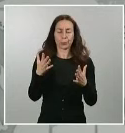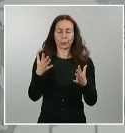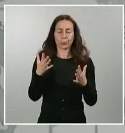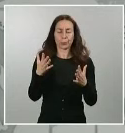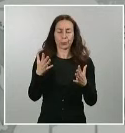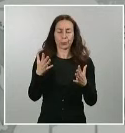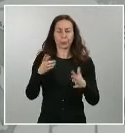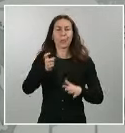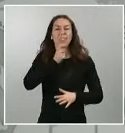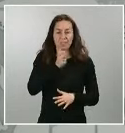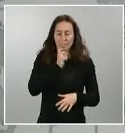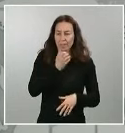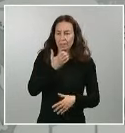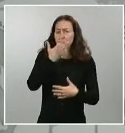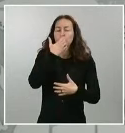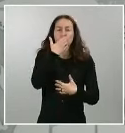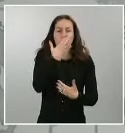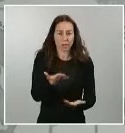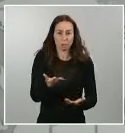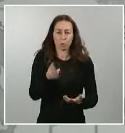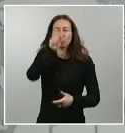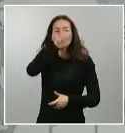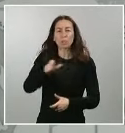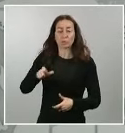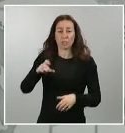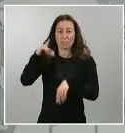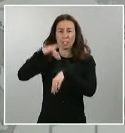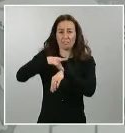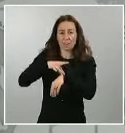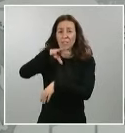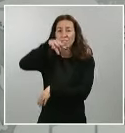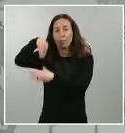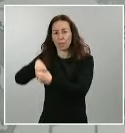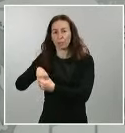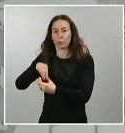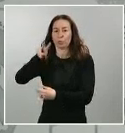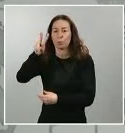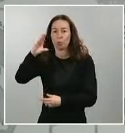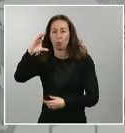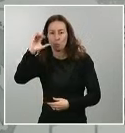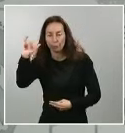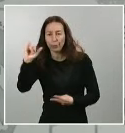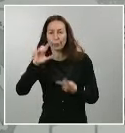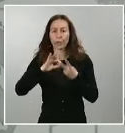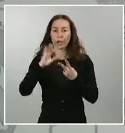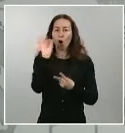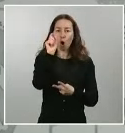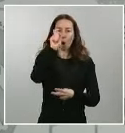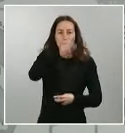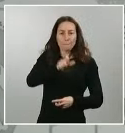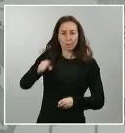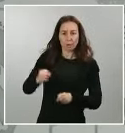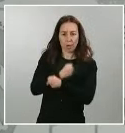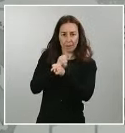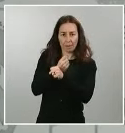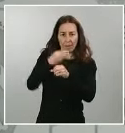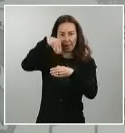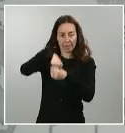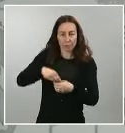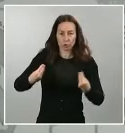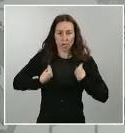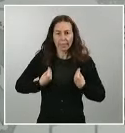fuerzas y cuerpos de seguridad del Estado y el personal de las residencias de mayores. Sin duda alguna, también la coordinación para asegurar